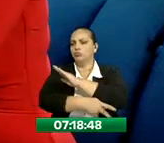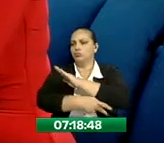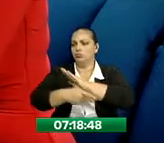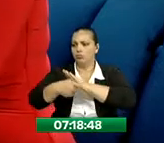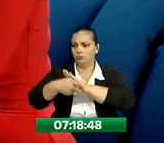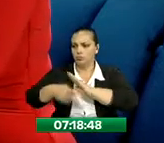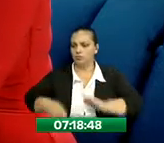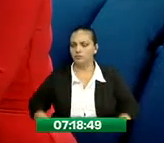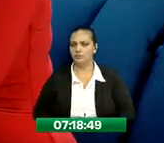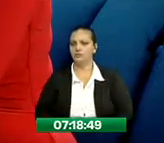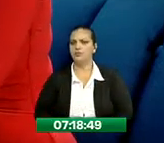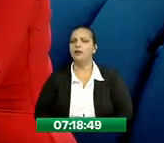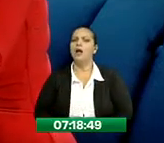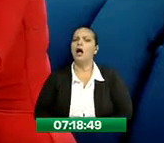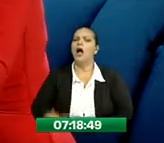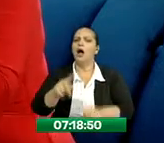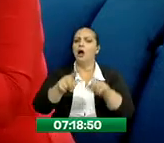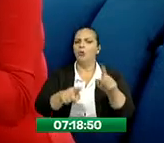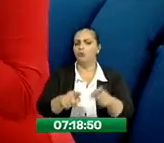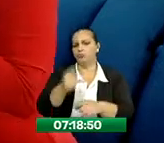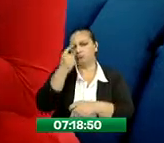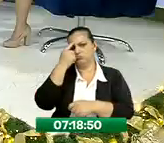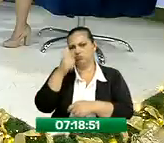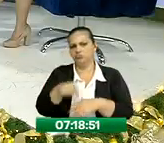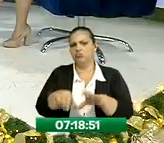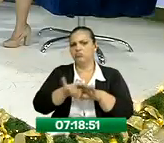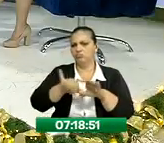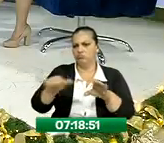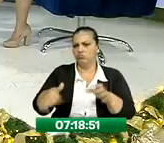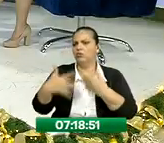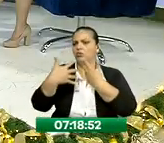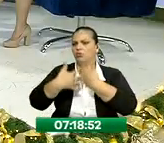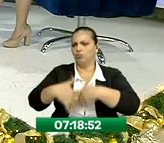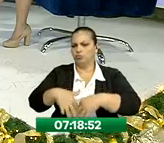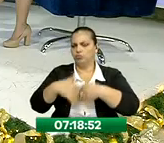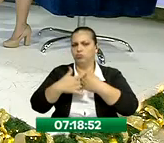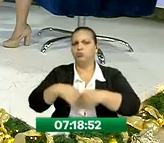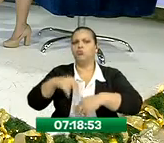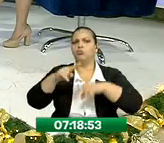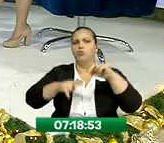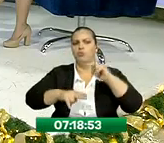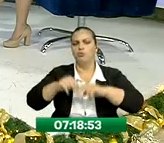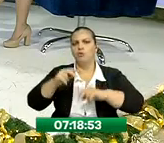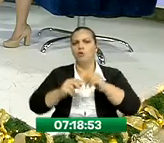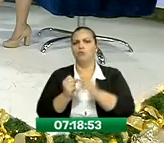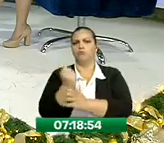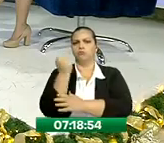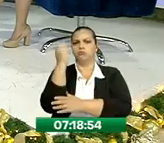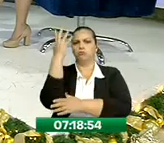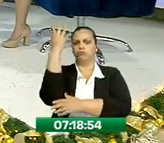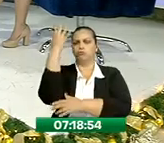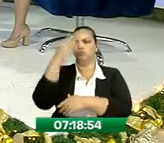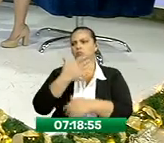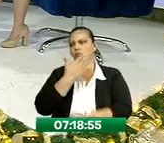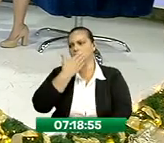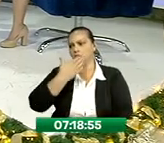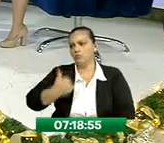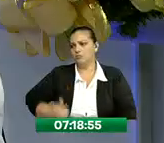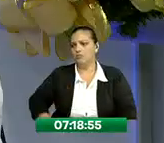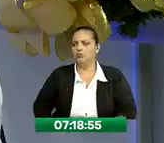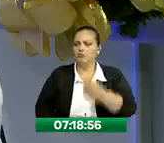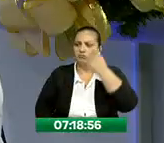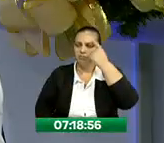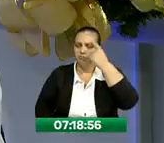para que se construya esa nueva refinería. ¿En qué ha quedado ese tema? En efecto, nosotros hemos venido trabajando en los pliegos técnicos y en las